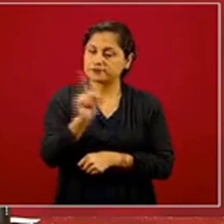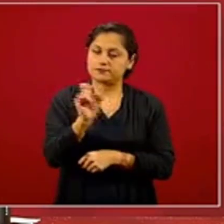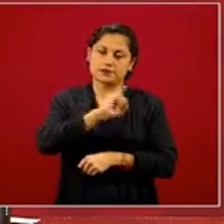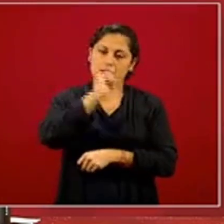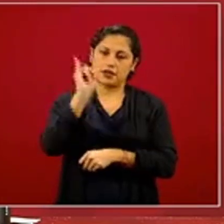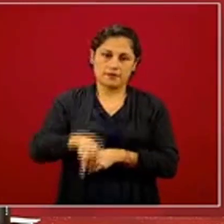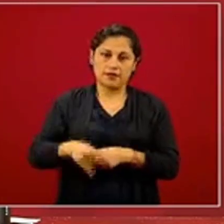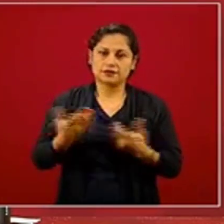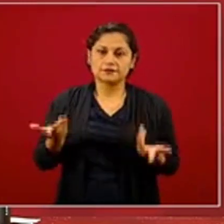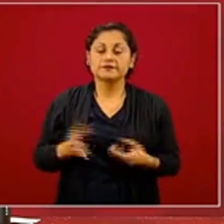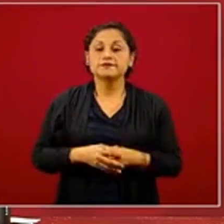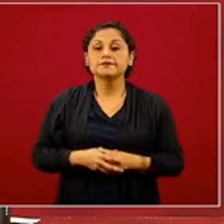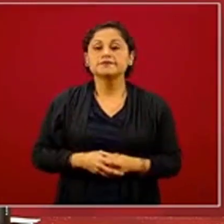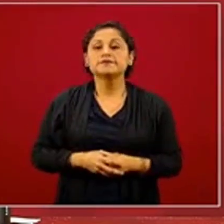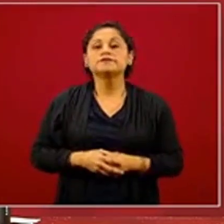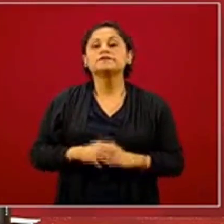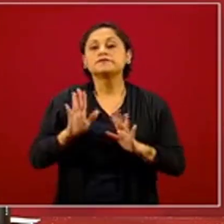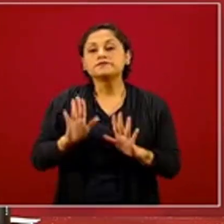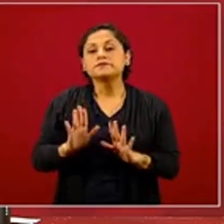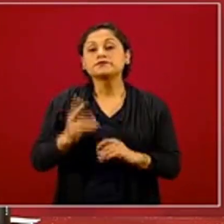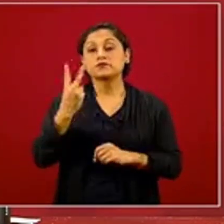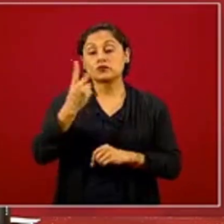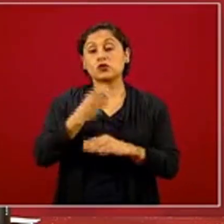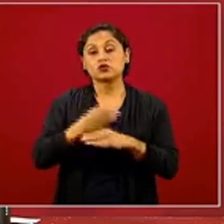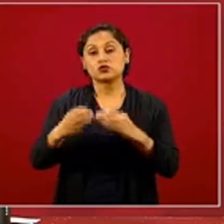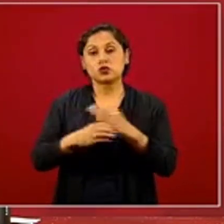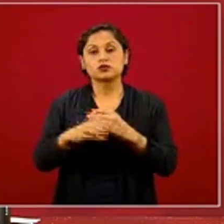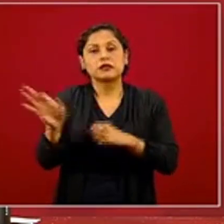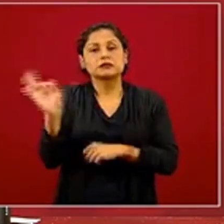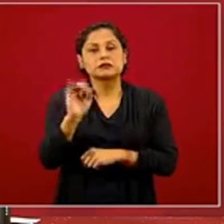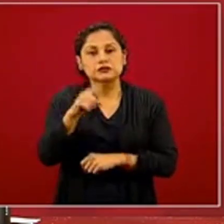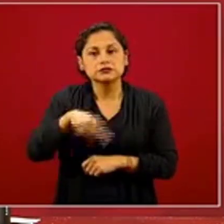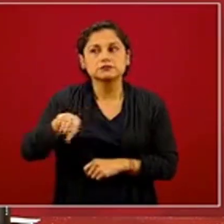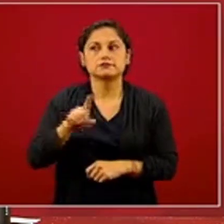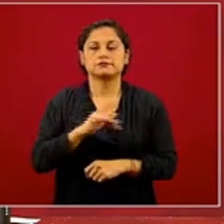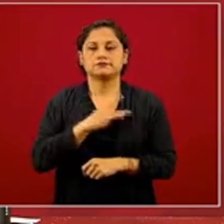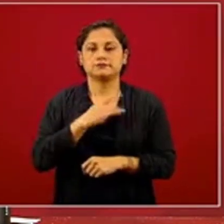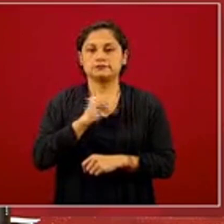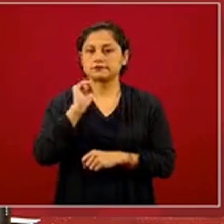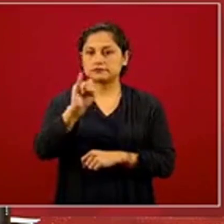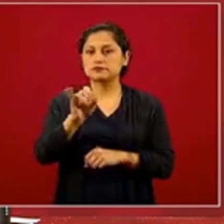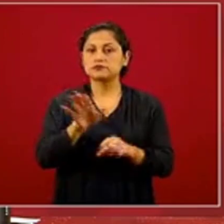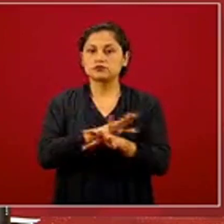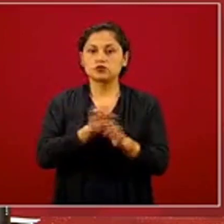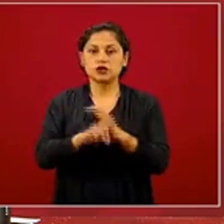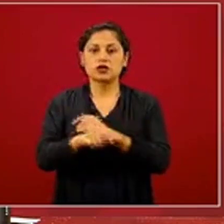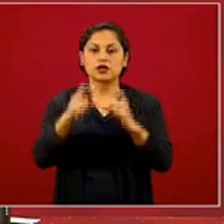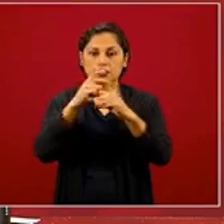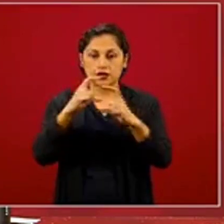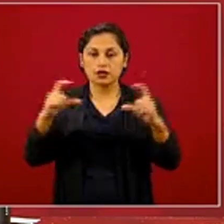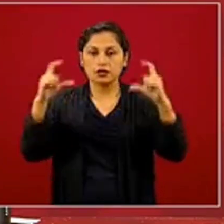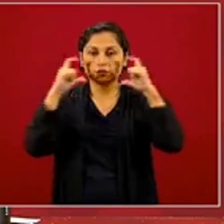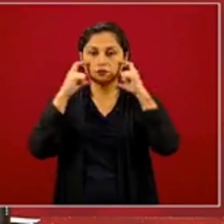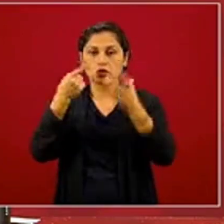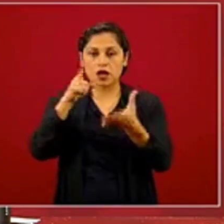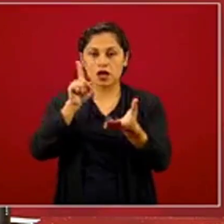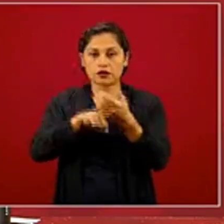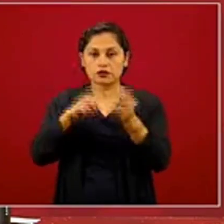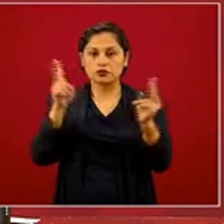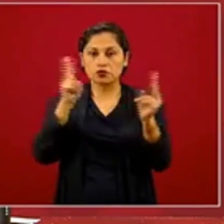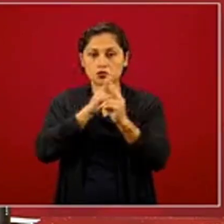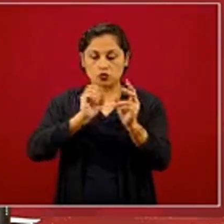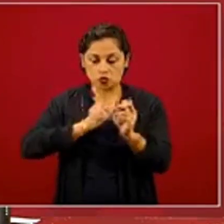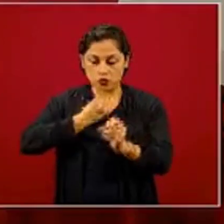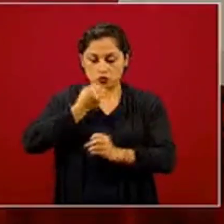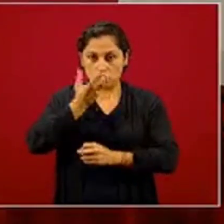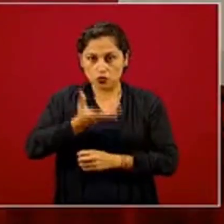fenómenos, posiblemente otros, pero dos que quiero mencionar. Uno es que aumente la concentración de dióxido de carbono en la sangre